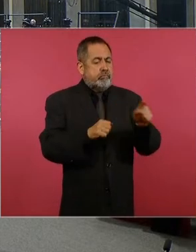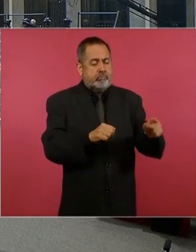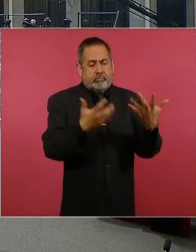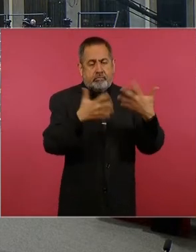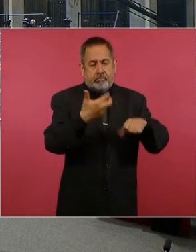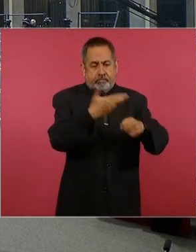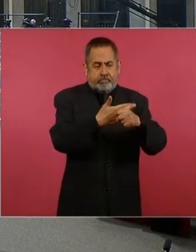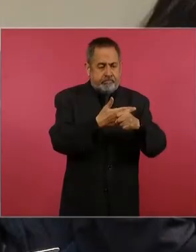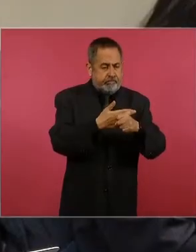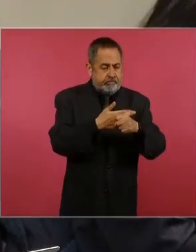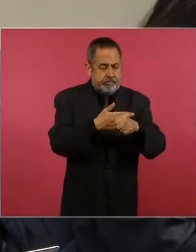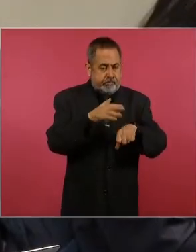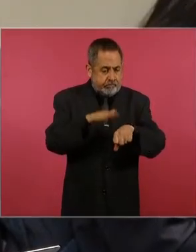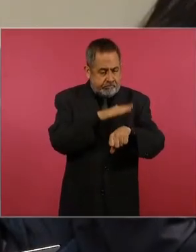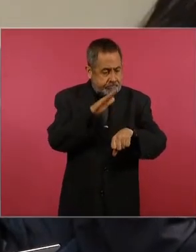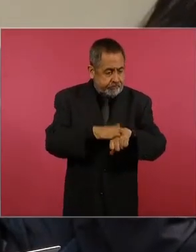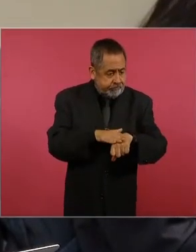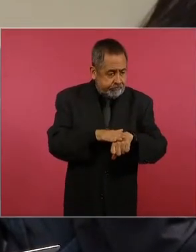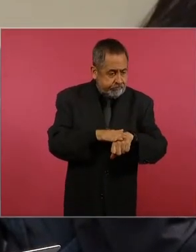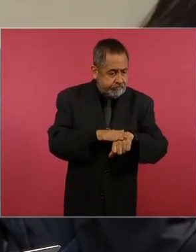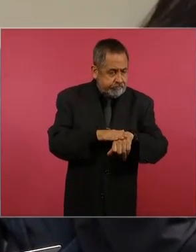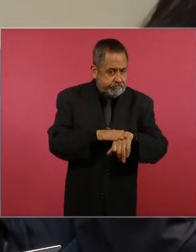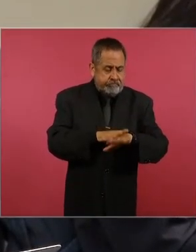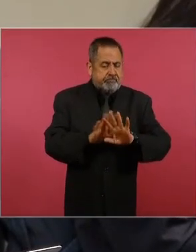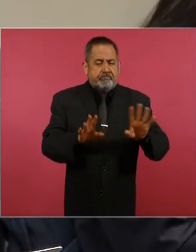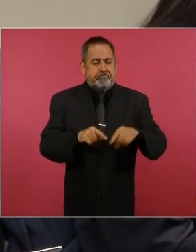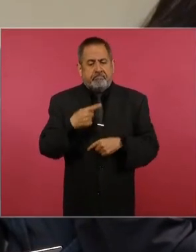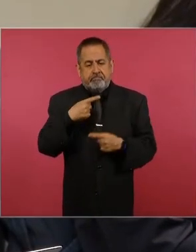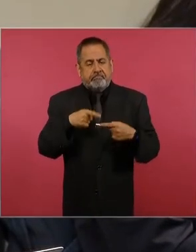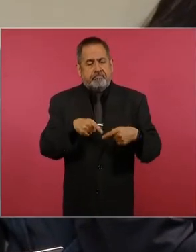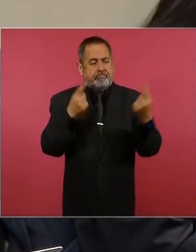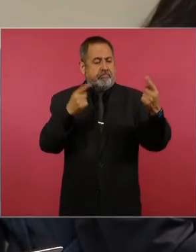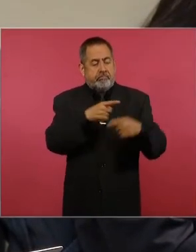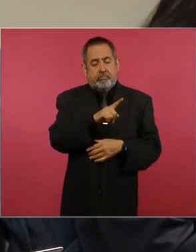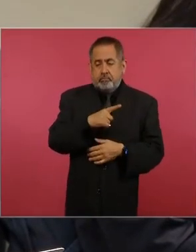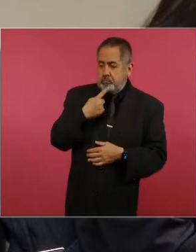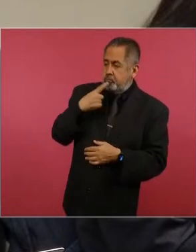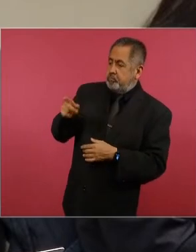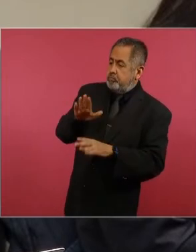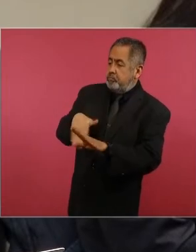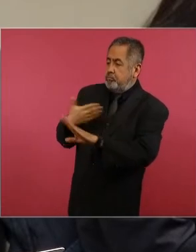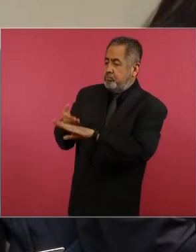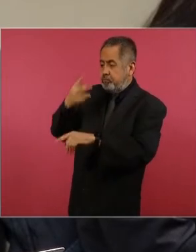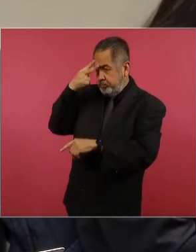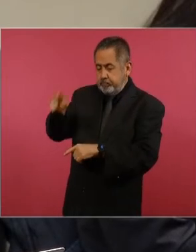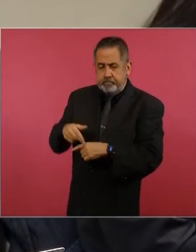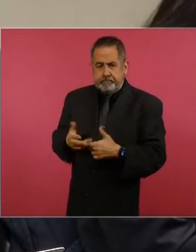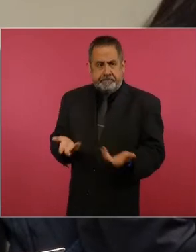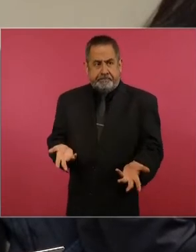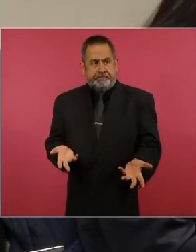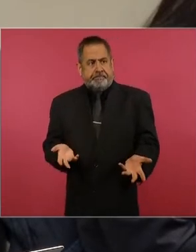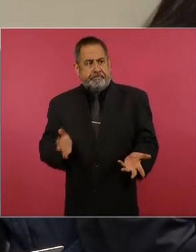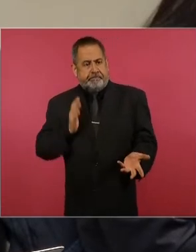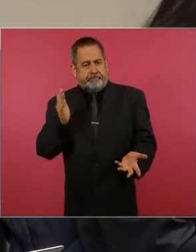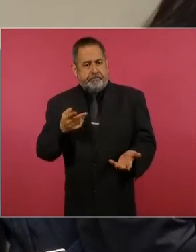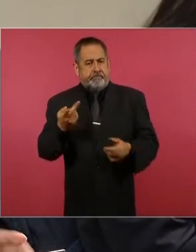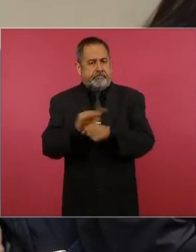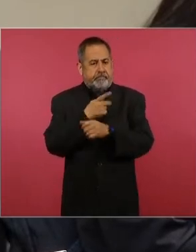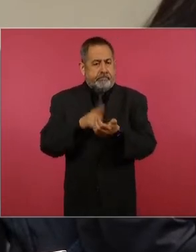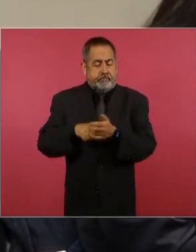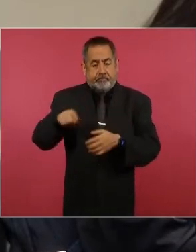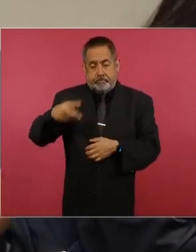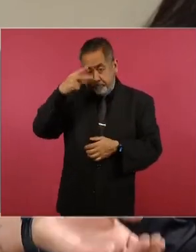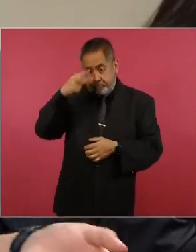puntos que no se cumplieron, que llevaron a la demanda contra la aerolínea mexicana, y si considera que de proceder Mexicana